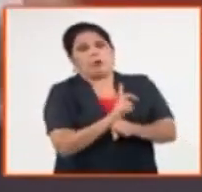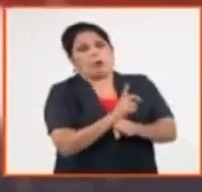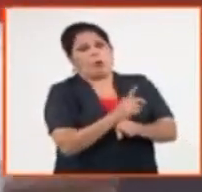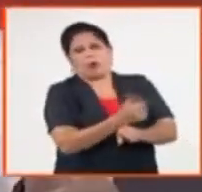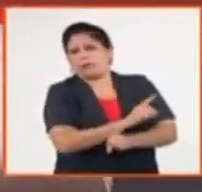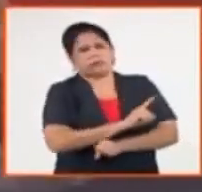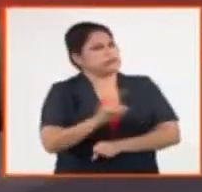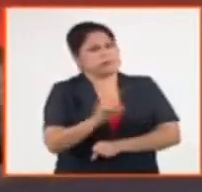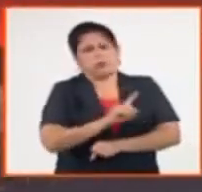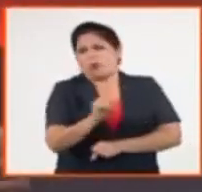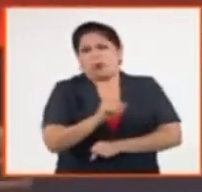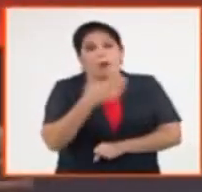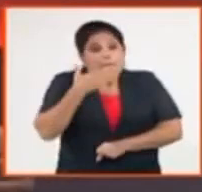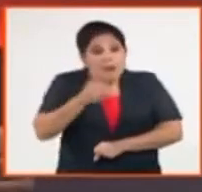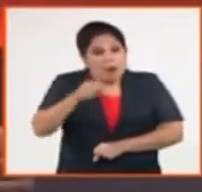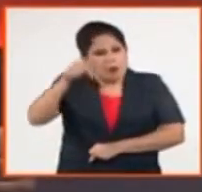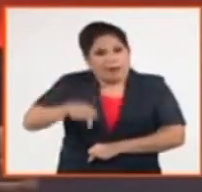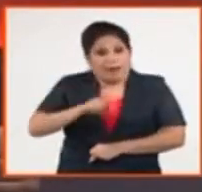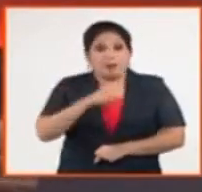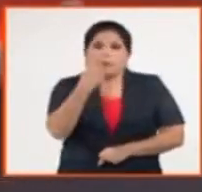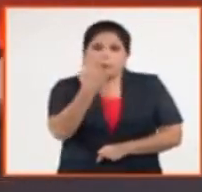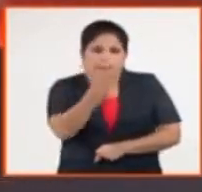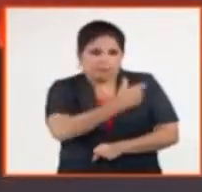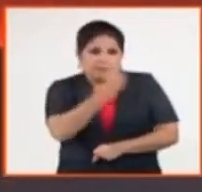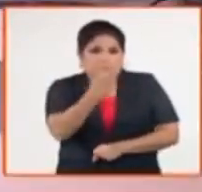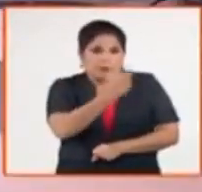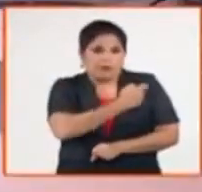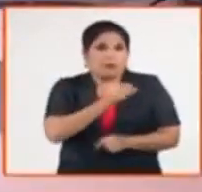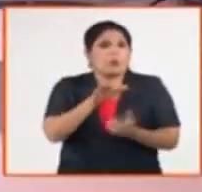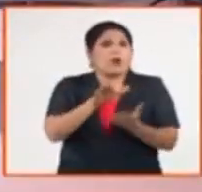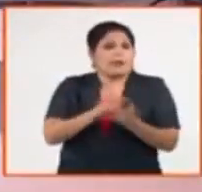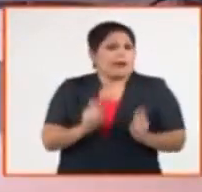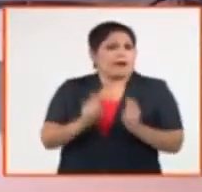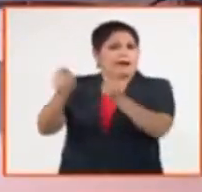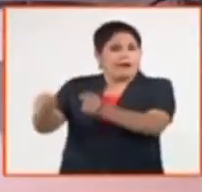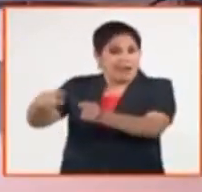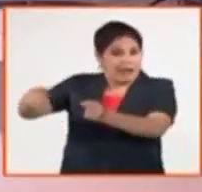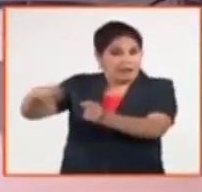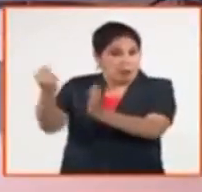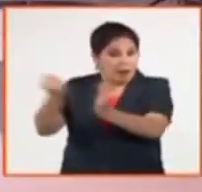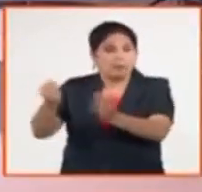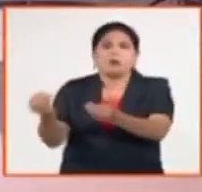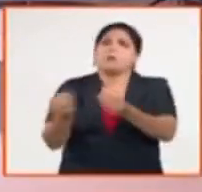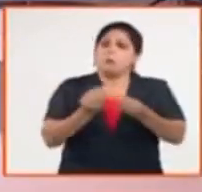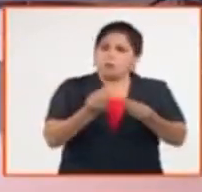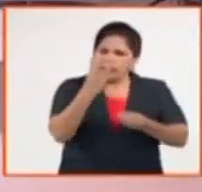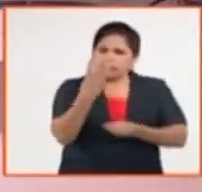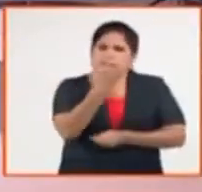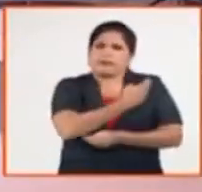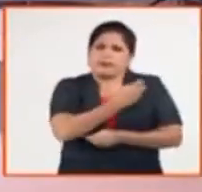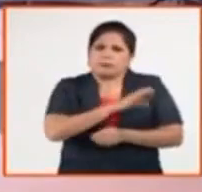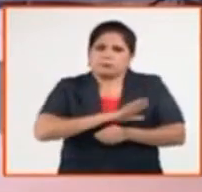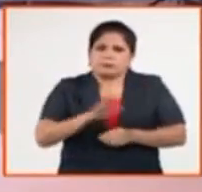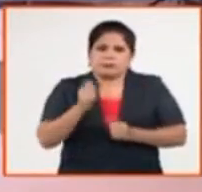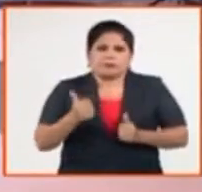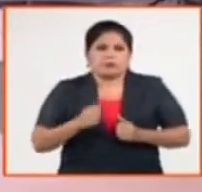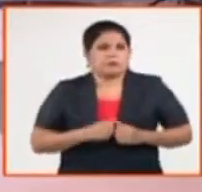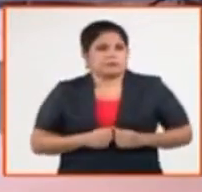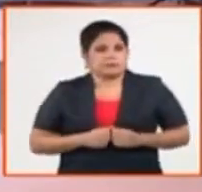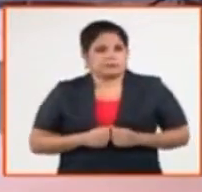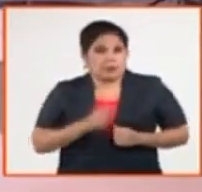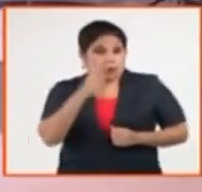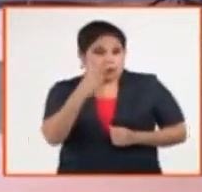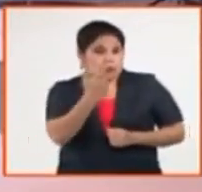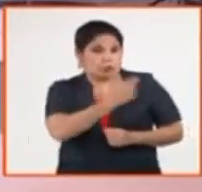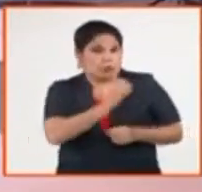haber retrasado un mes el inicio del programa. Y sin embargo, ya teniendo datos, como se explicó aquí, de una inducción muy fuerte de respuesta inmune con